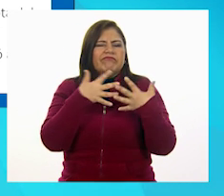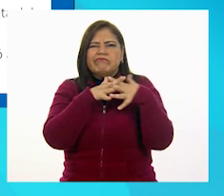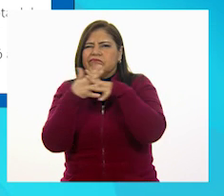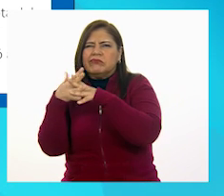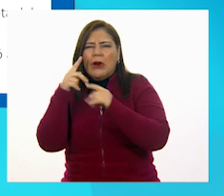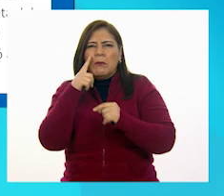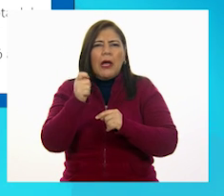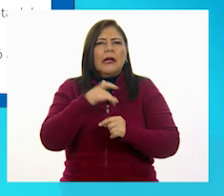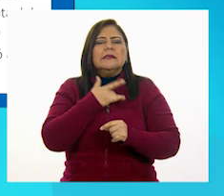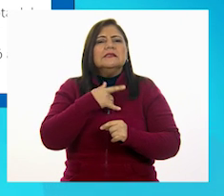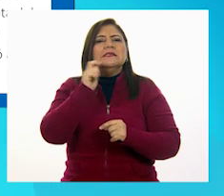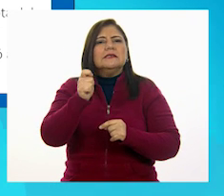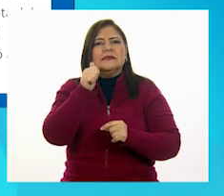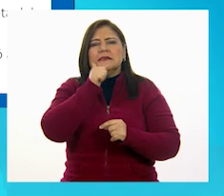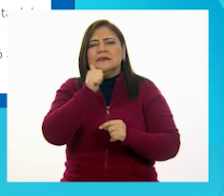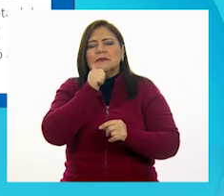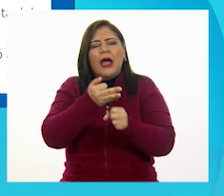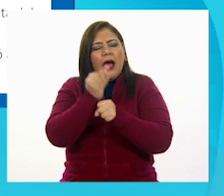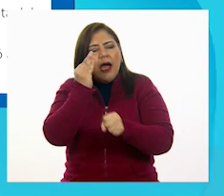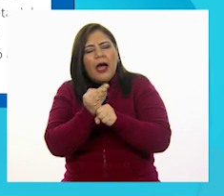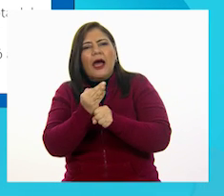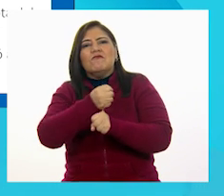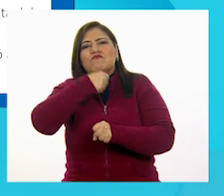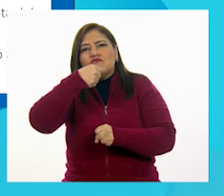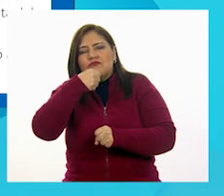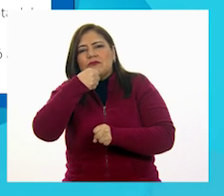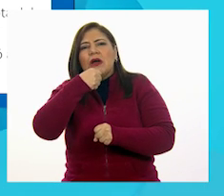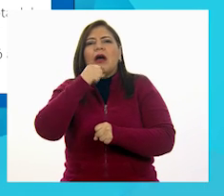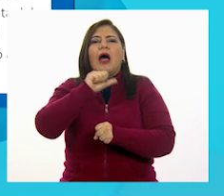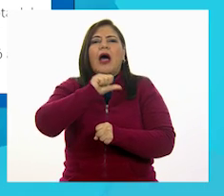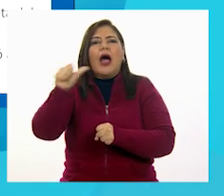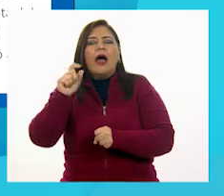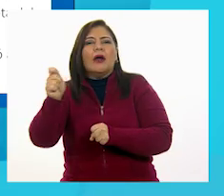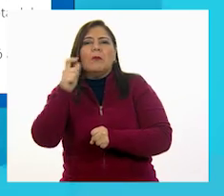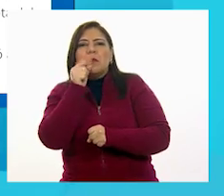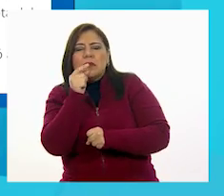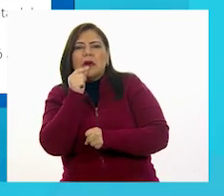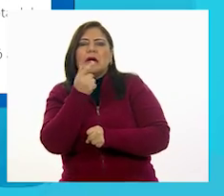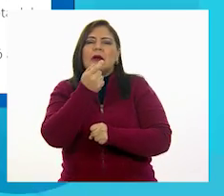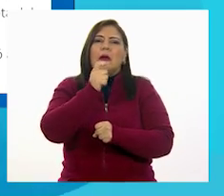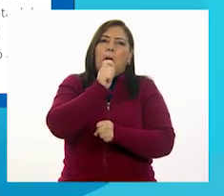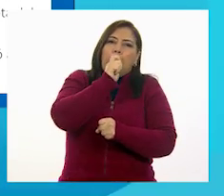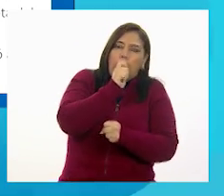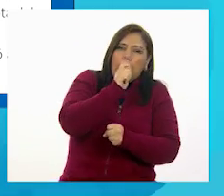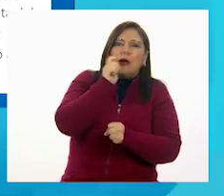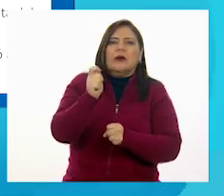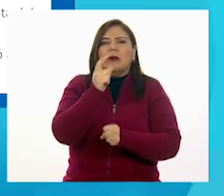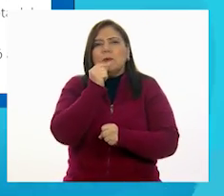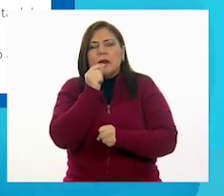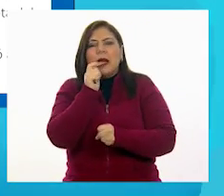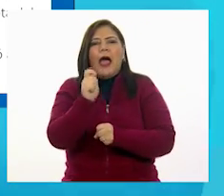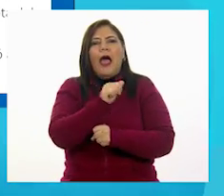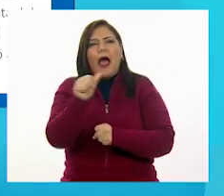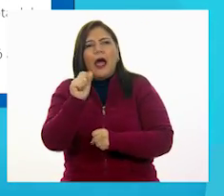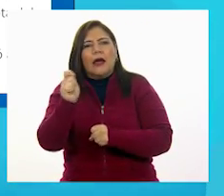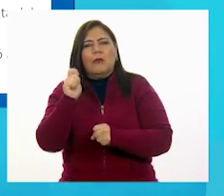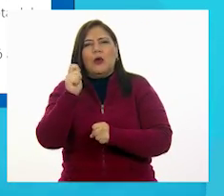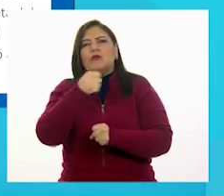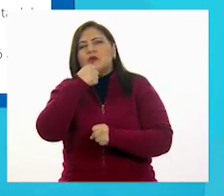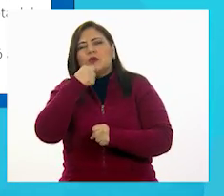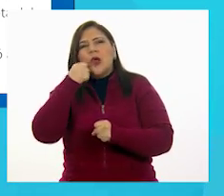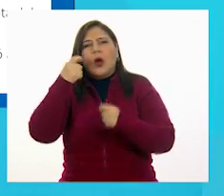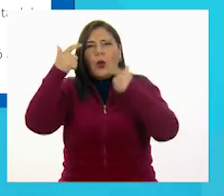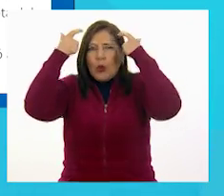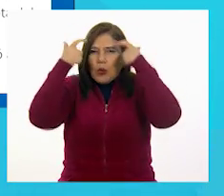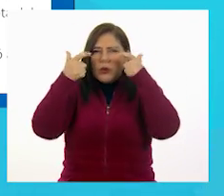el sombrero chistoso de la viejita le cayó, al policía el silbato del policía, al viejita la corona,